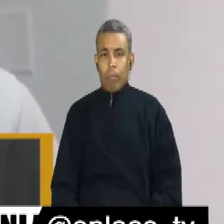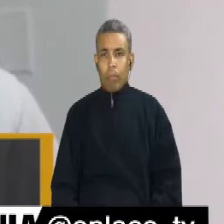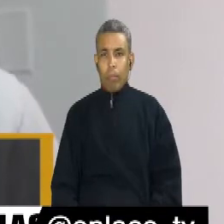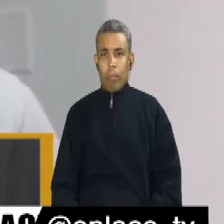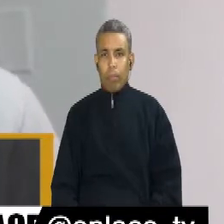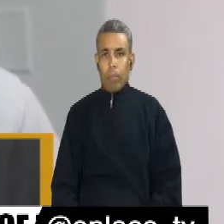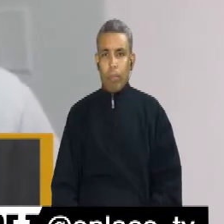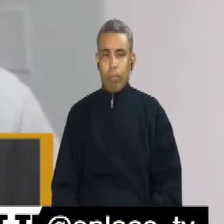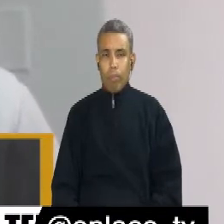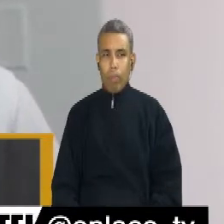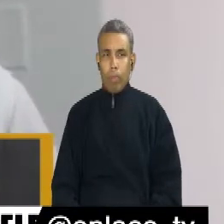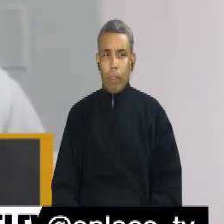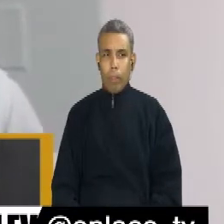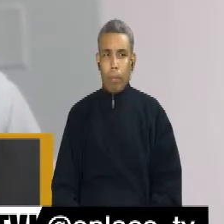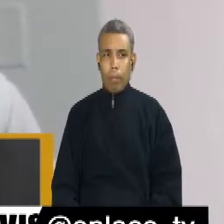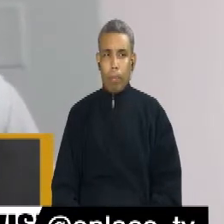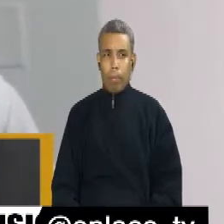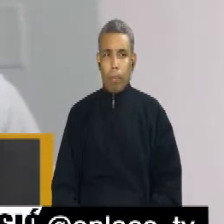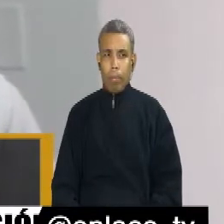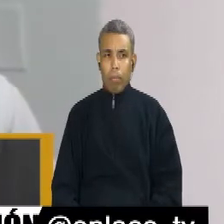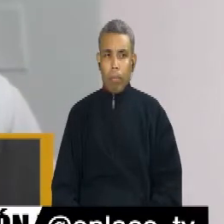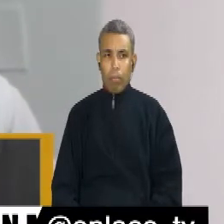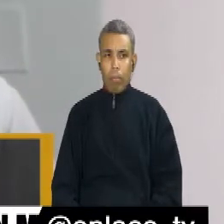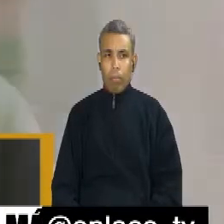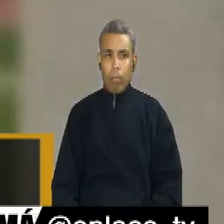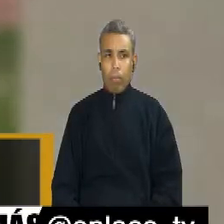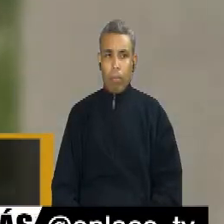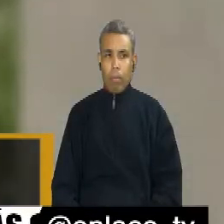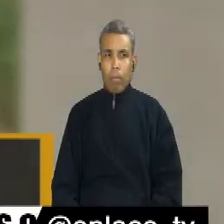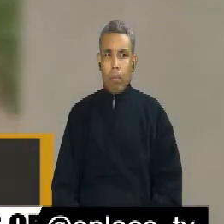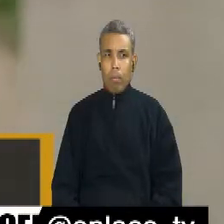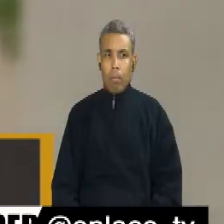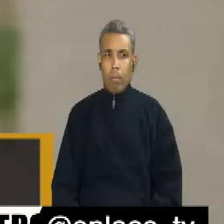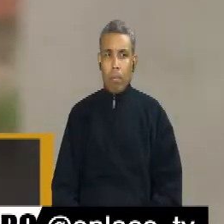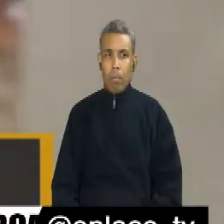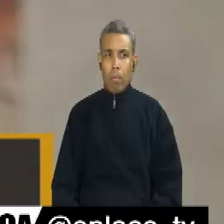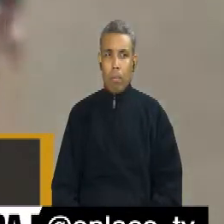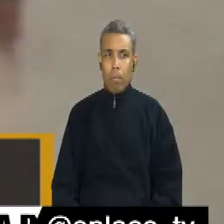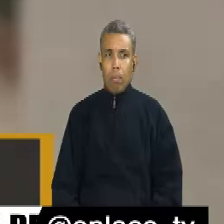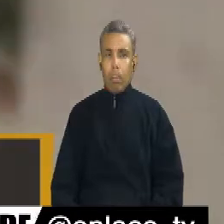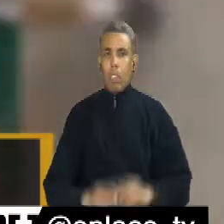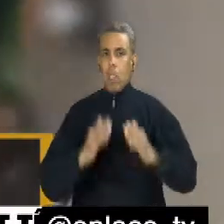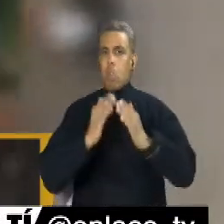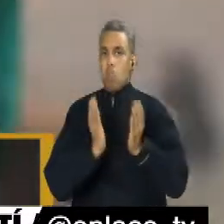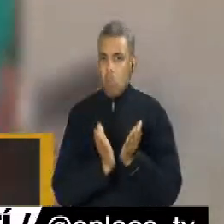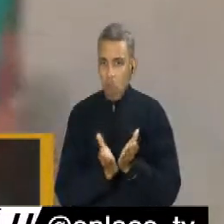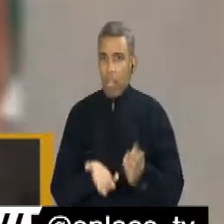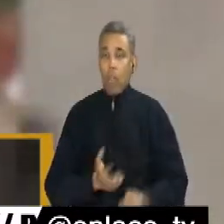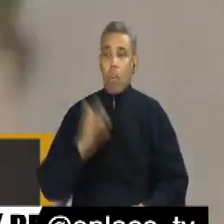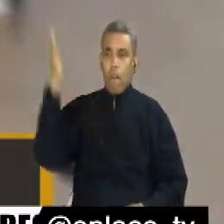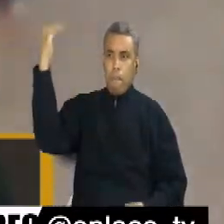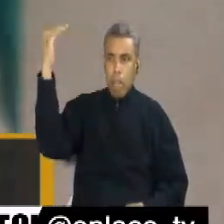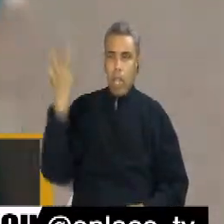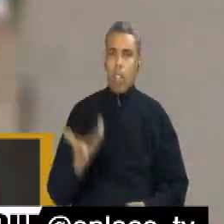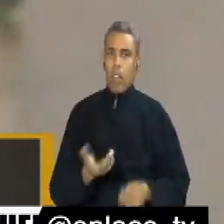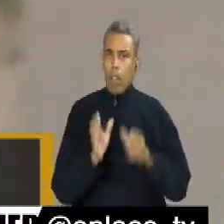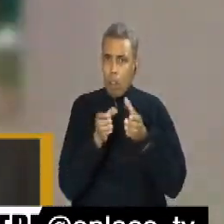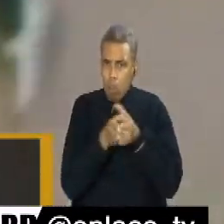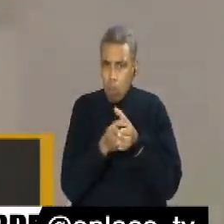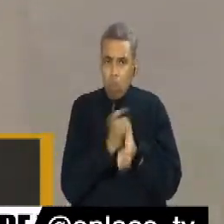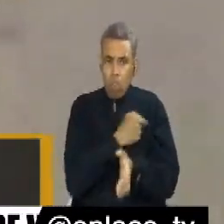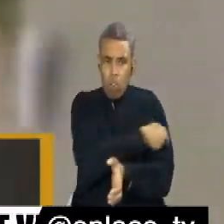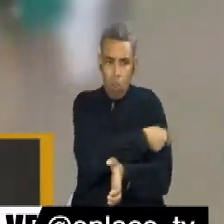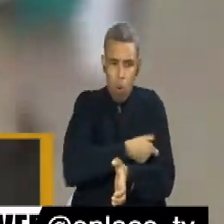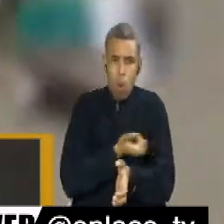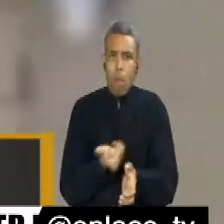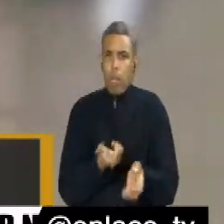algo, vemos en las redes sociales eso, llamamos a las instituciones educativas, a los comités de convivencia de las instituciones educativas, y